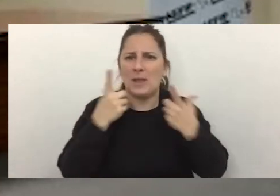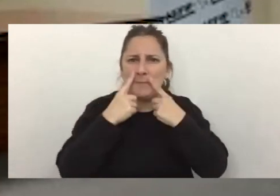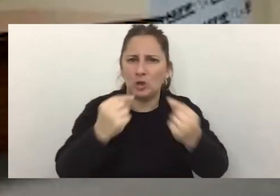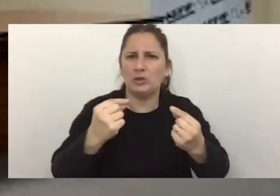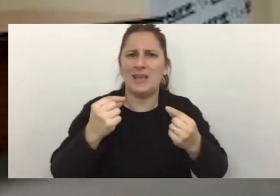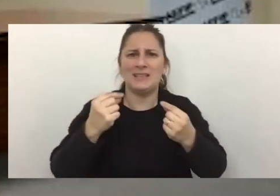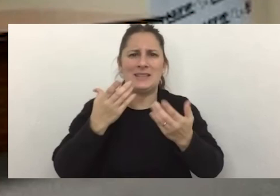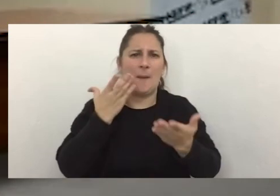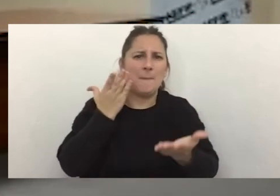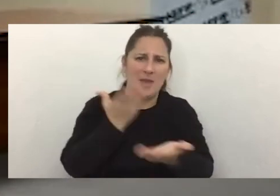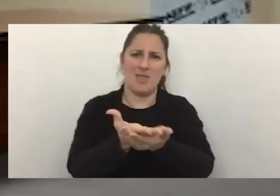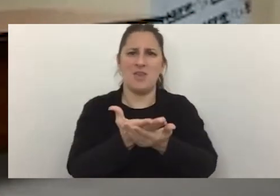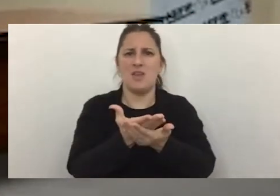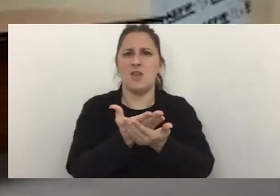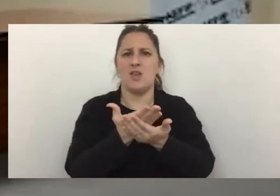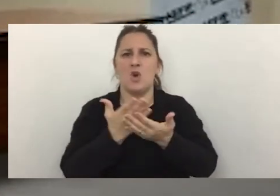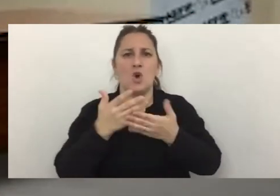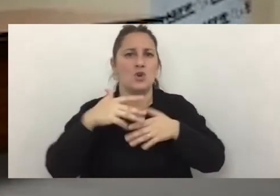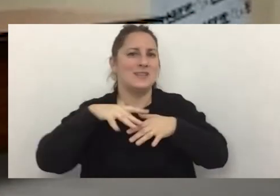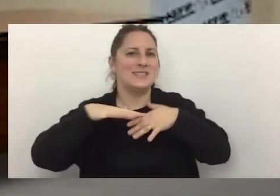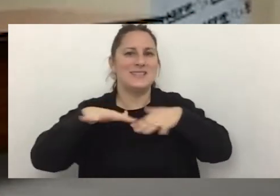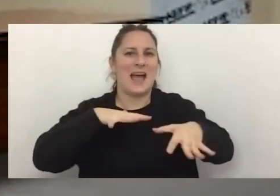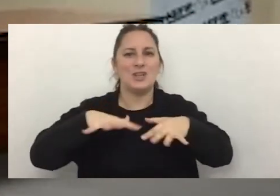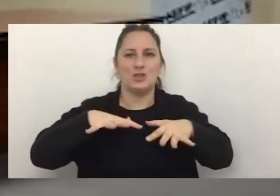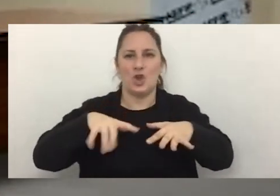reclamo, cualquier acción sindical.